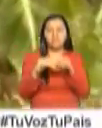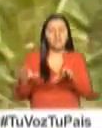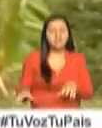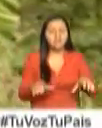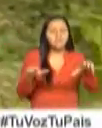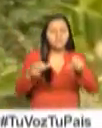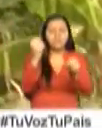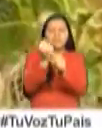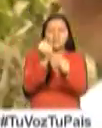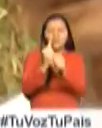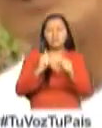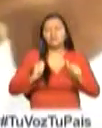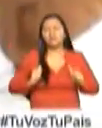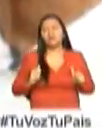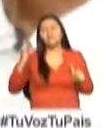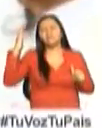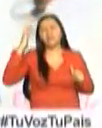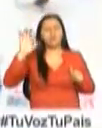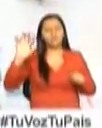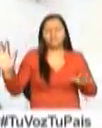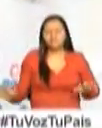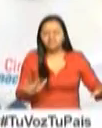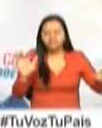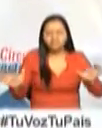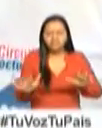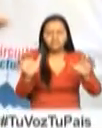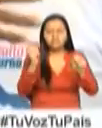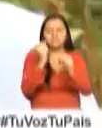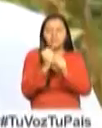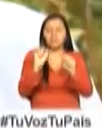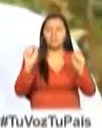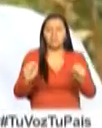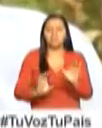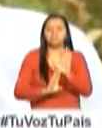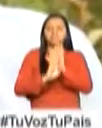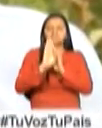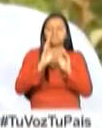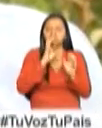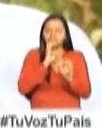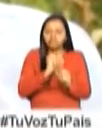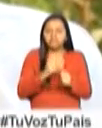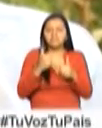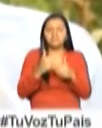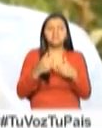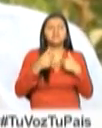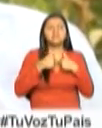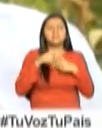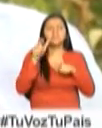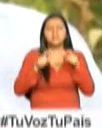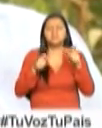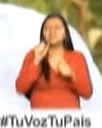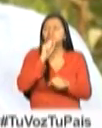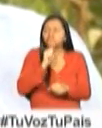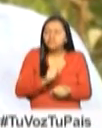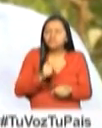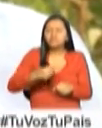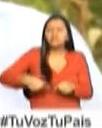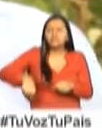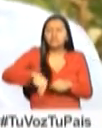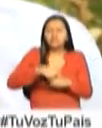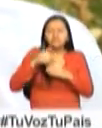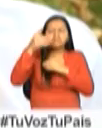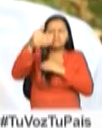actividad son indispensables para mantenerse en forma. La gente aquí vivimos hasta una edad muy